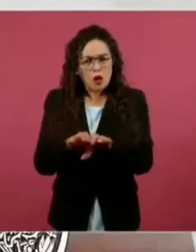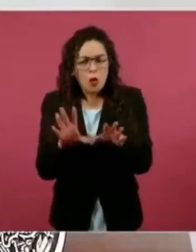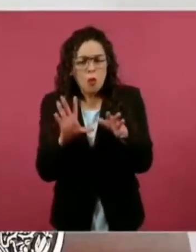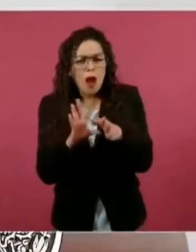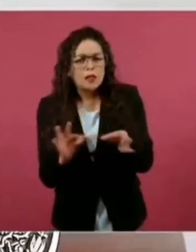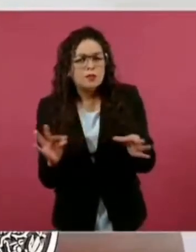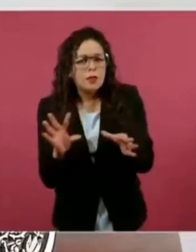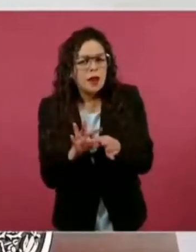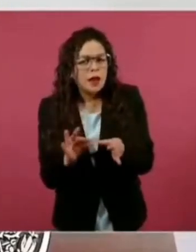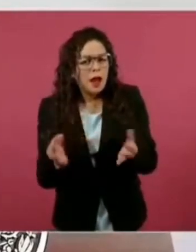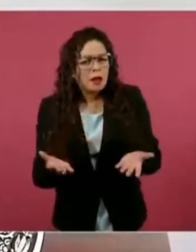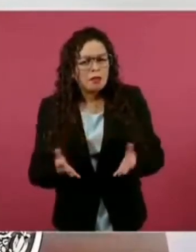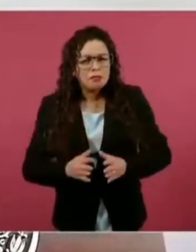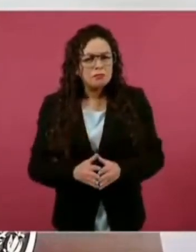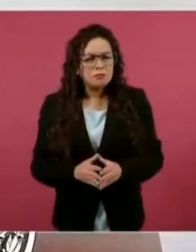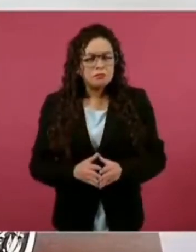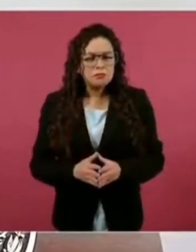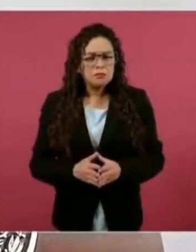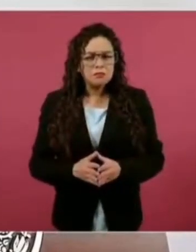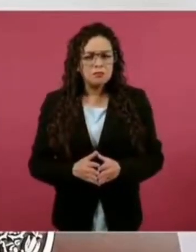Entonces, ojalá